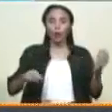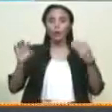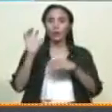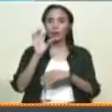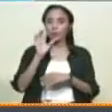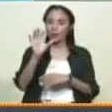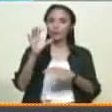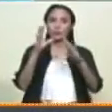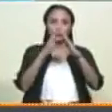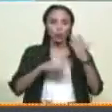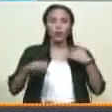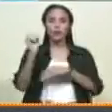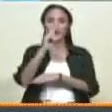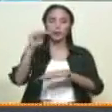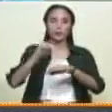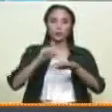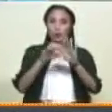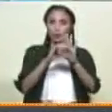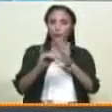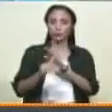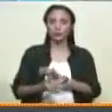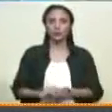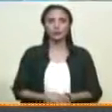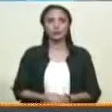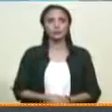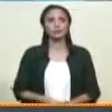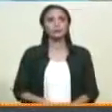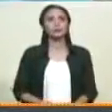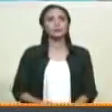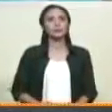Constituyente. Por eso lo digo, ¿eh?